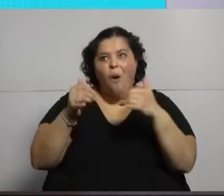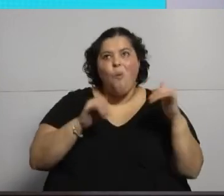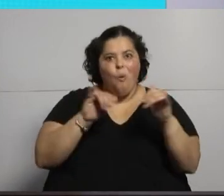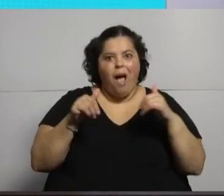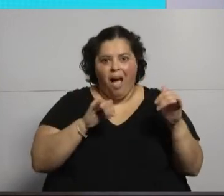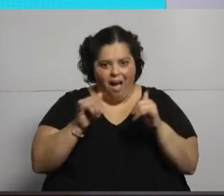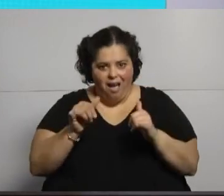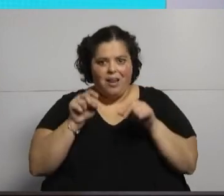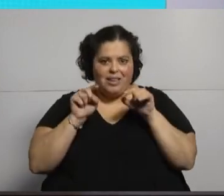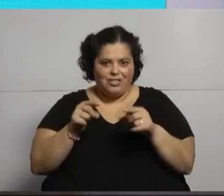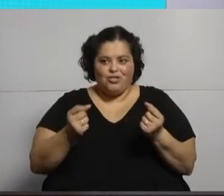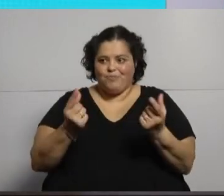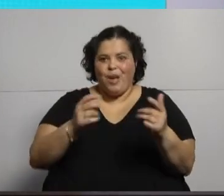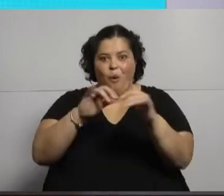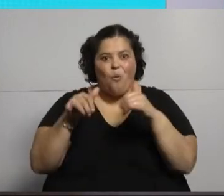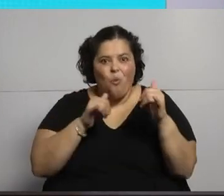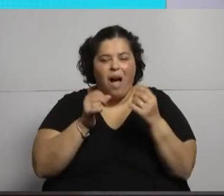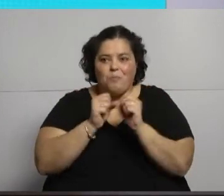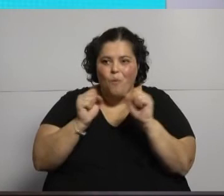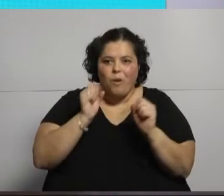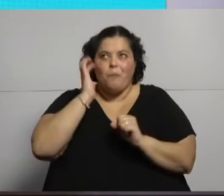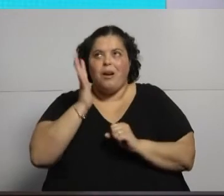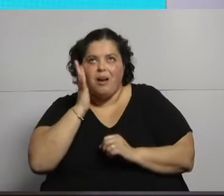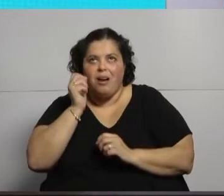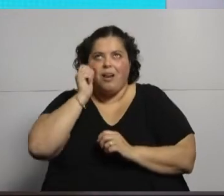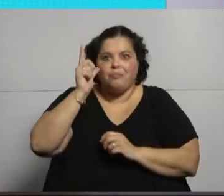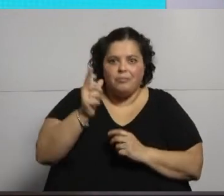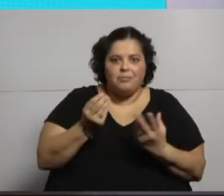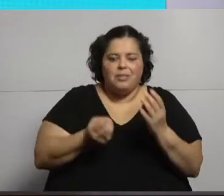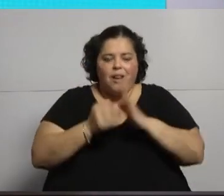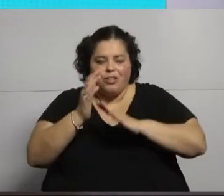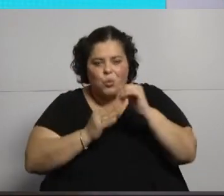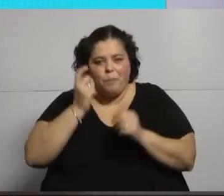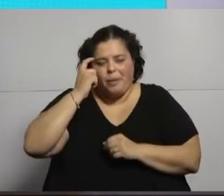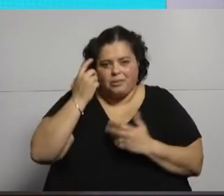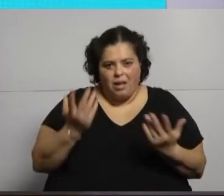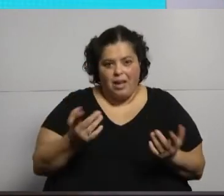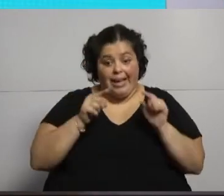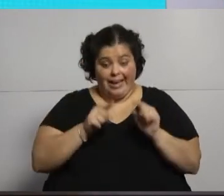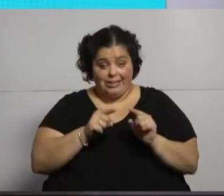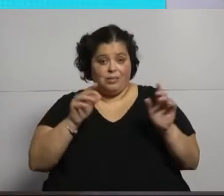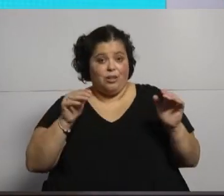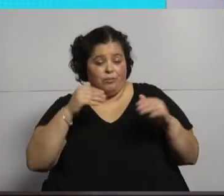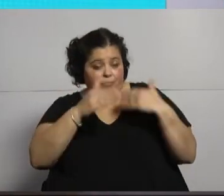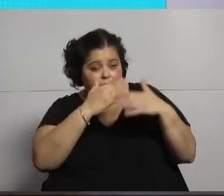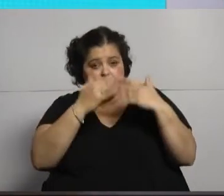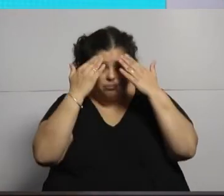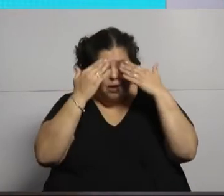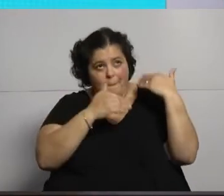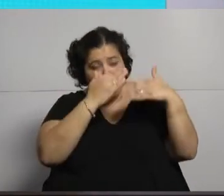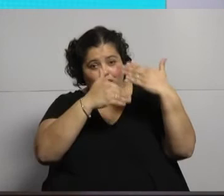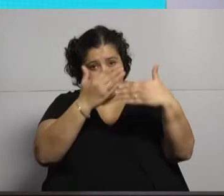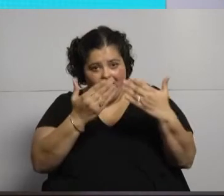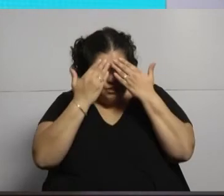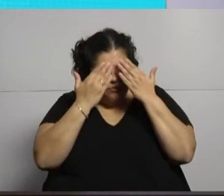tiene que ver con la posibilidad de crear, de construir, de pensar, y eso hace el proceso de subjetivación, ¿no? O sea,